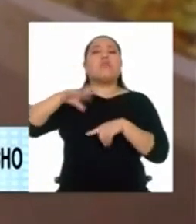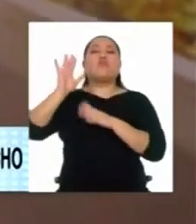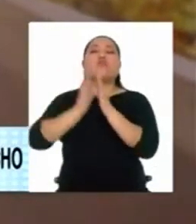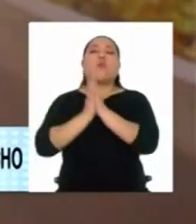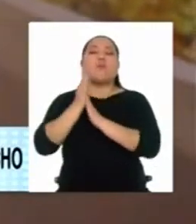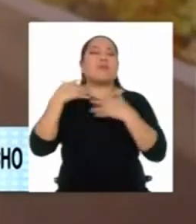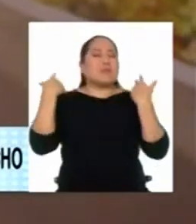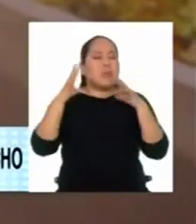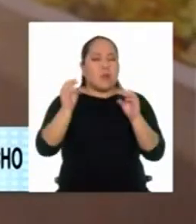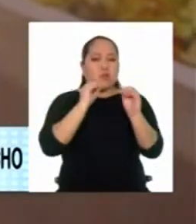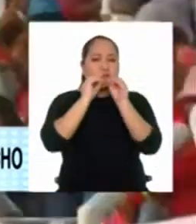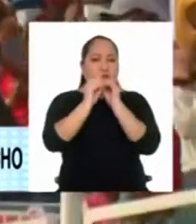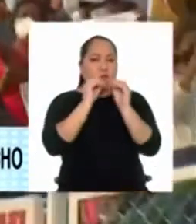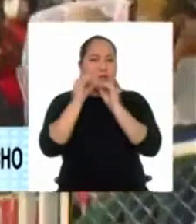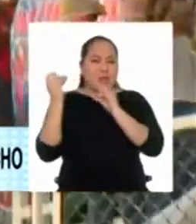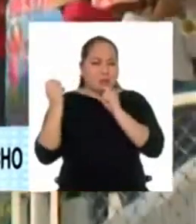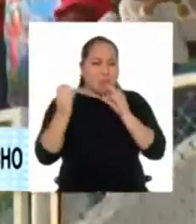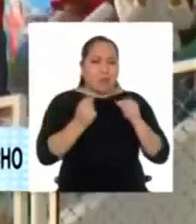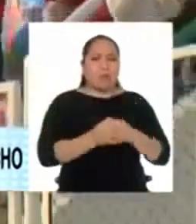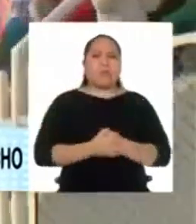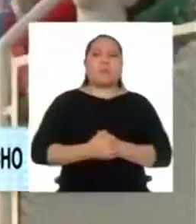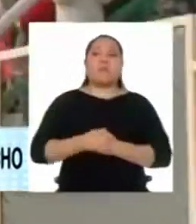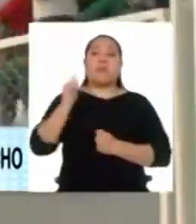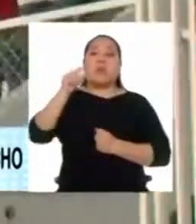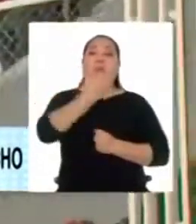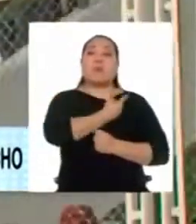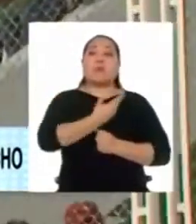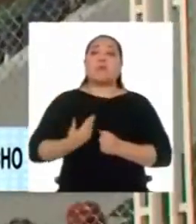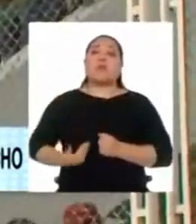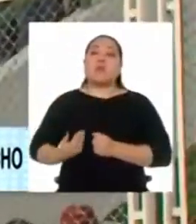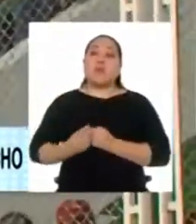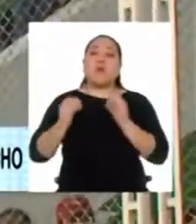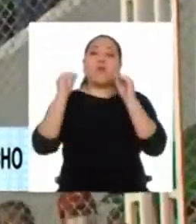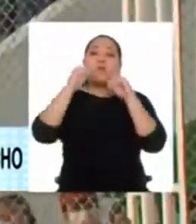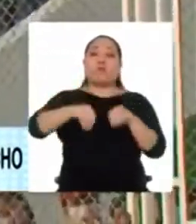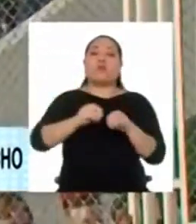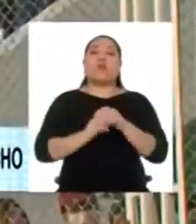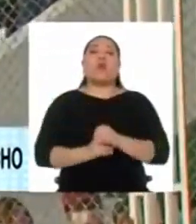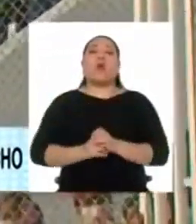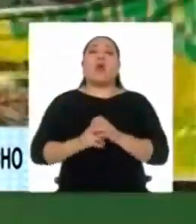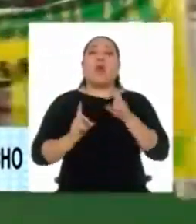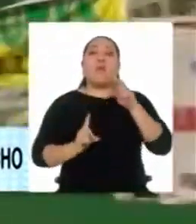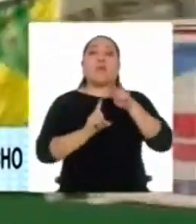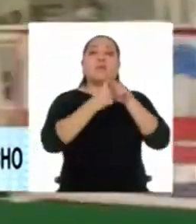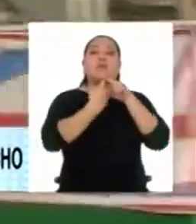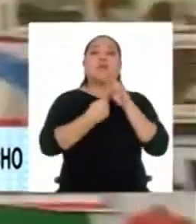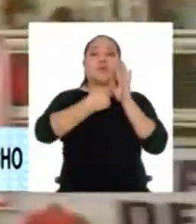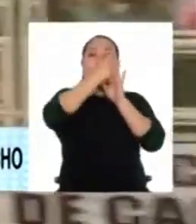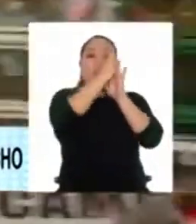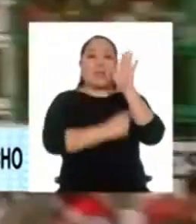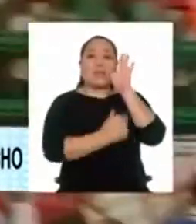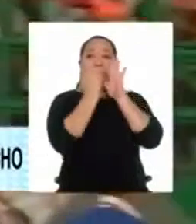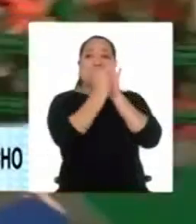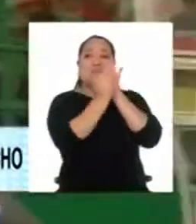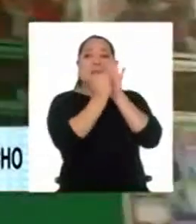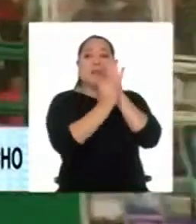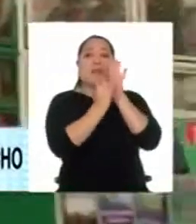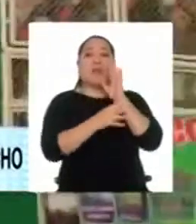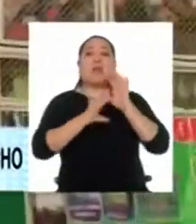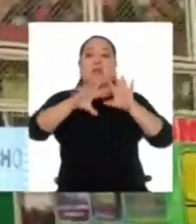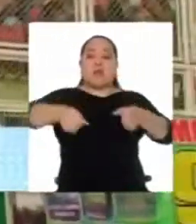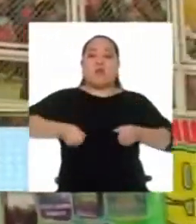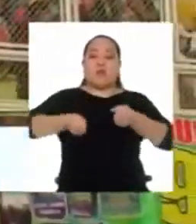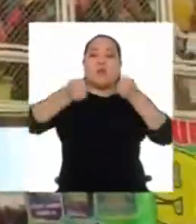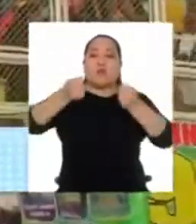corregirla inmediatamente. El mandatario asistió al lanzamiento de la plataforma de registro único de ollas comunes